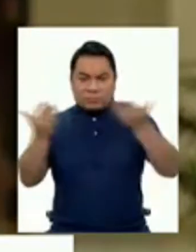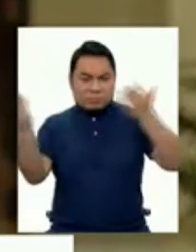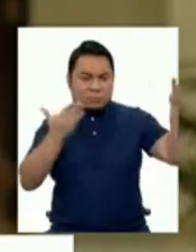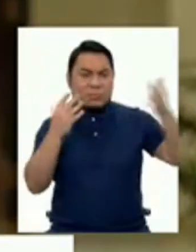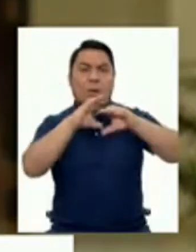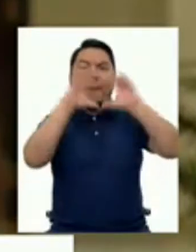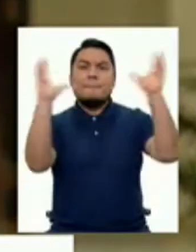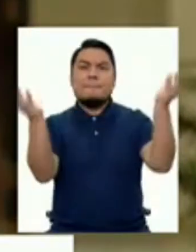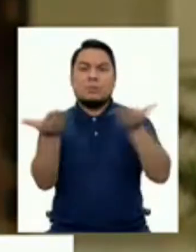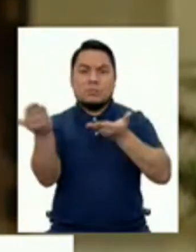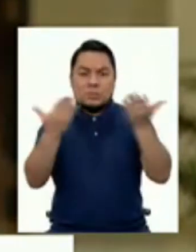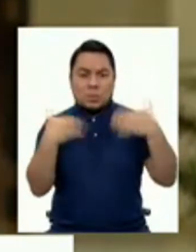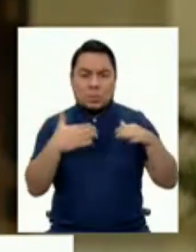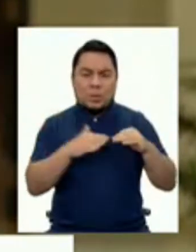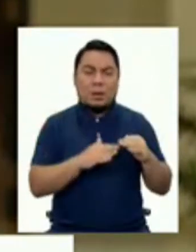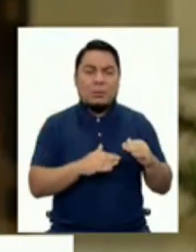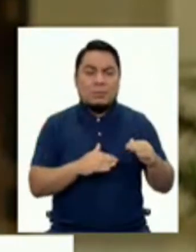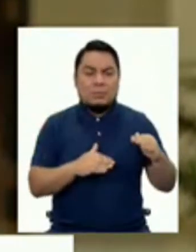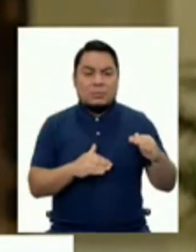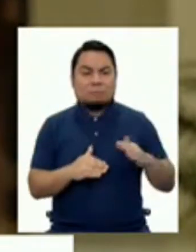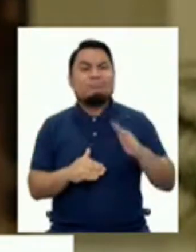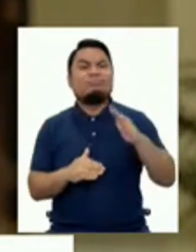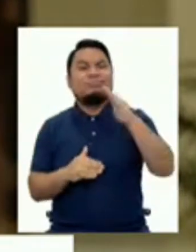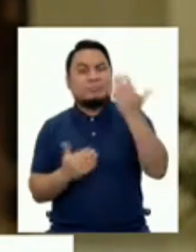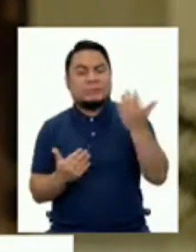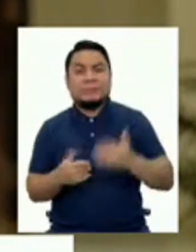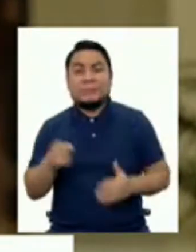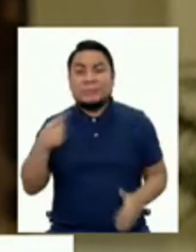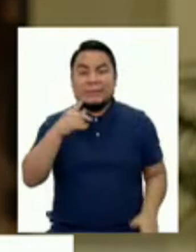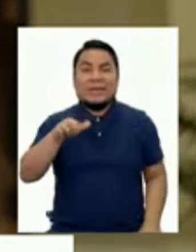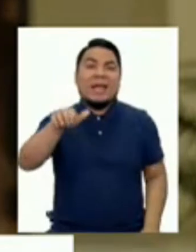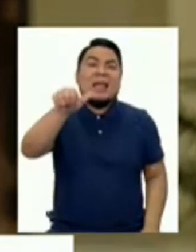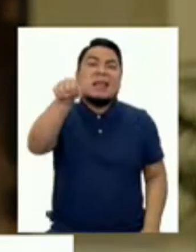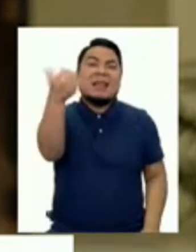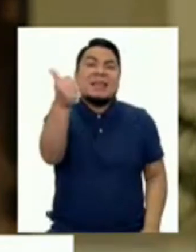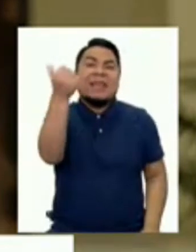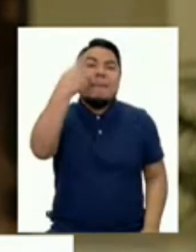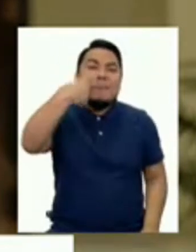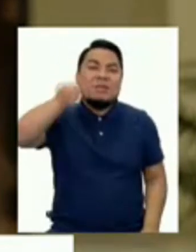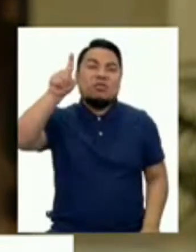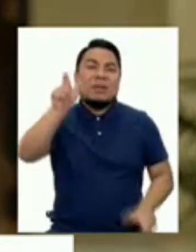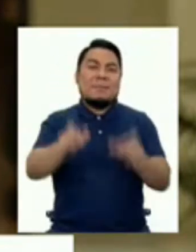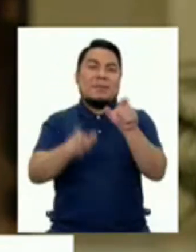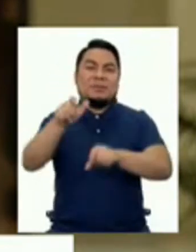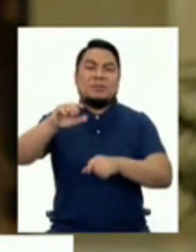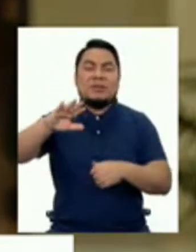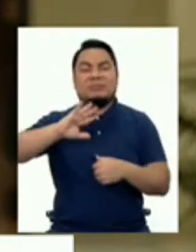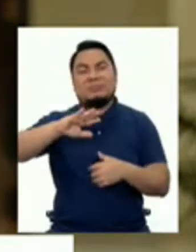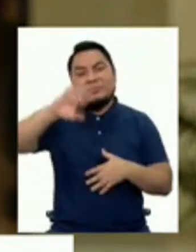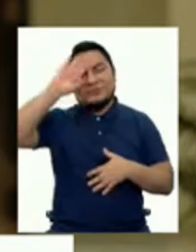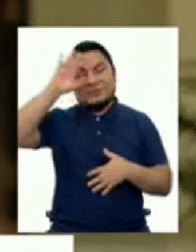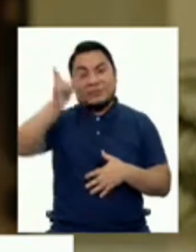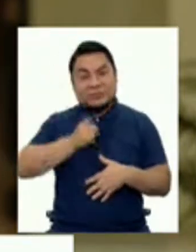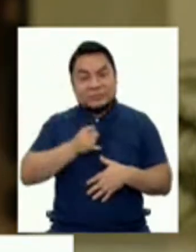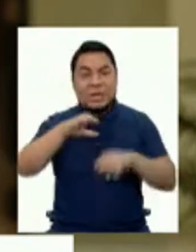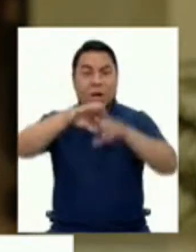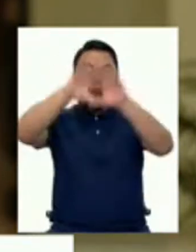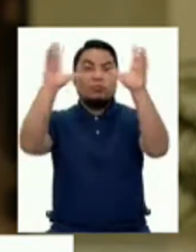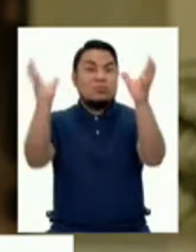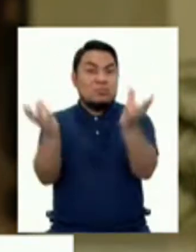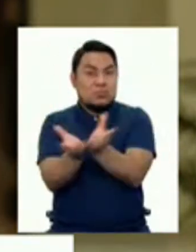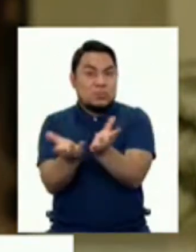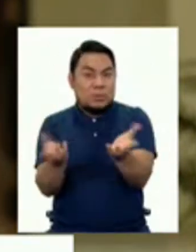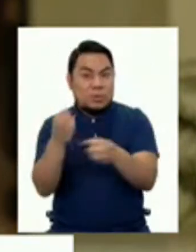mundial y hemos superado los 10 millones de personas contagiadas, y también hemos